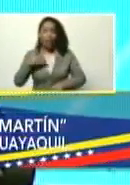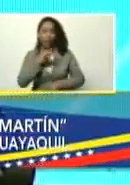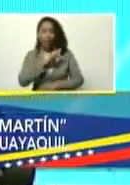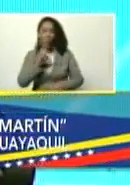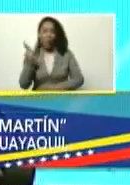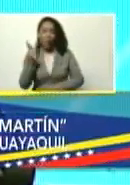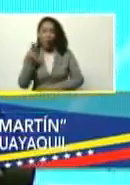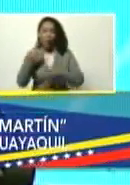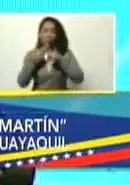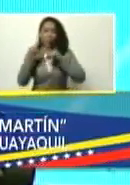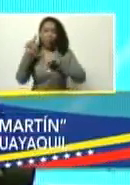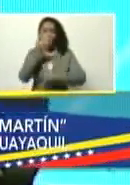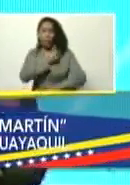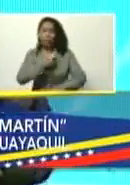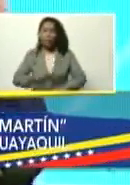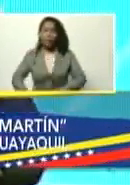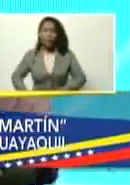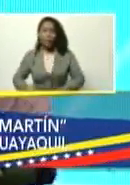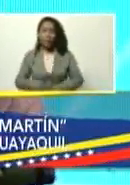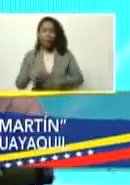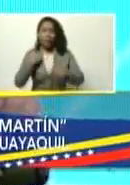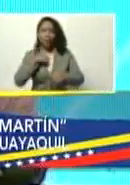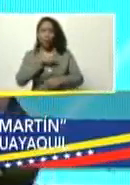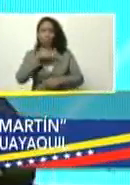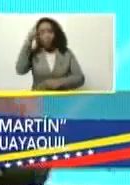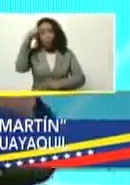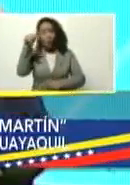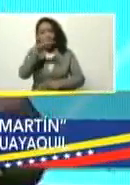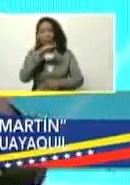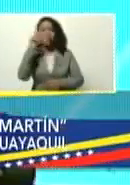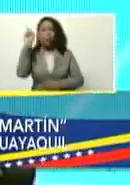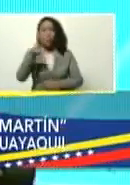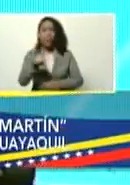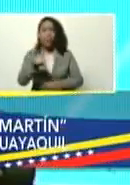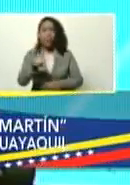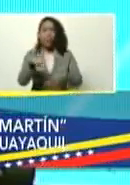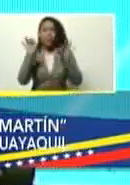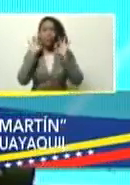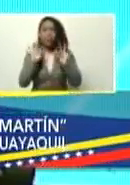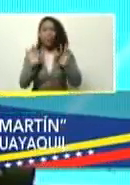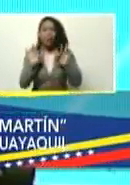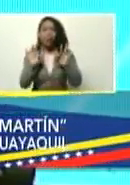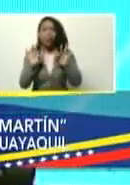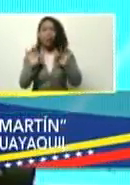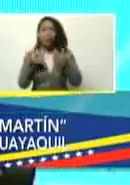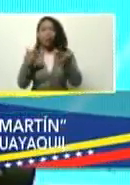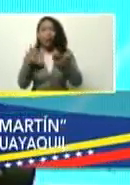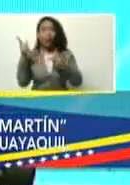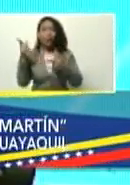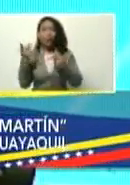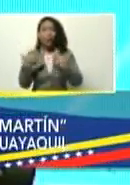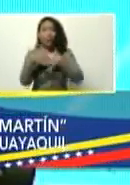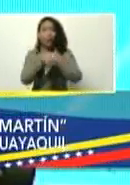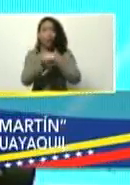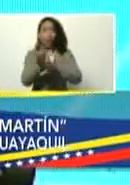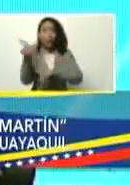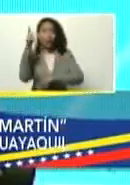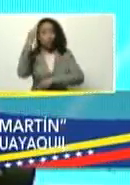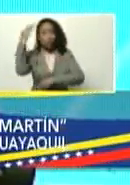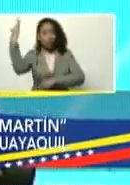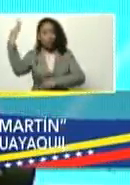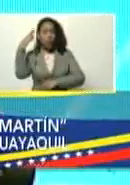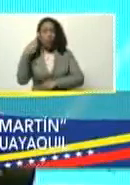en la de los otros presidentes y de nuestros pueblos también y especialmente, que esa integración, ese sueño de